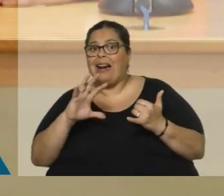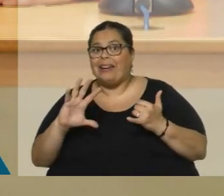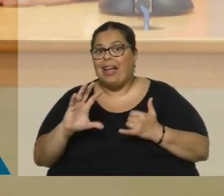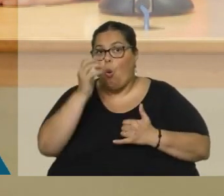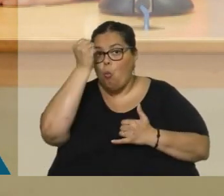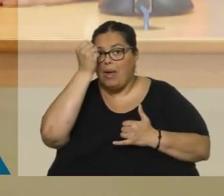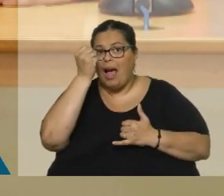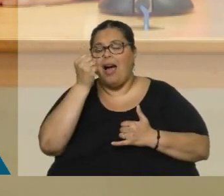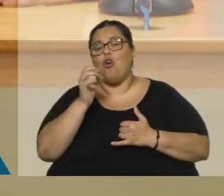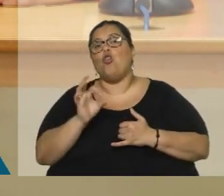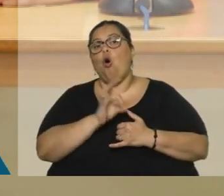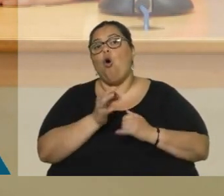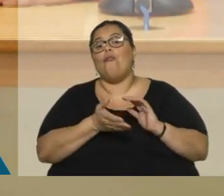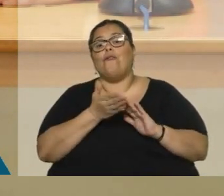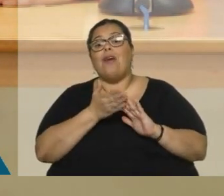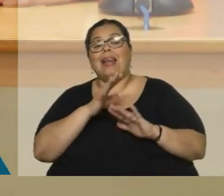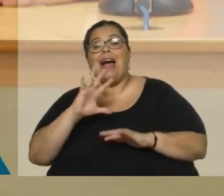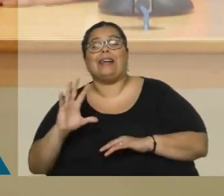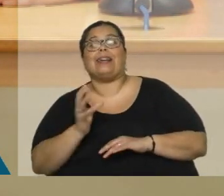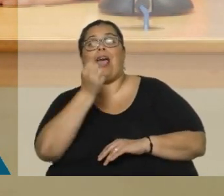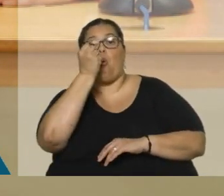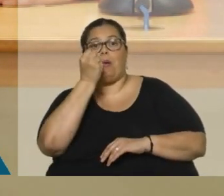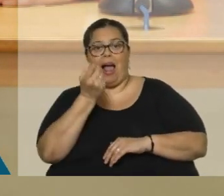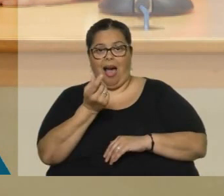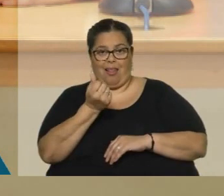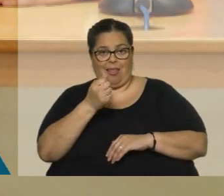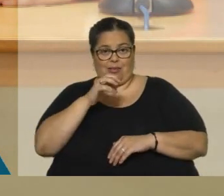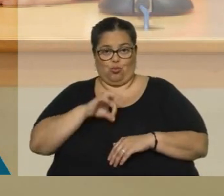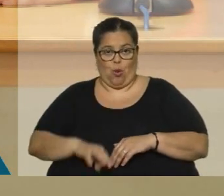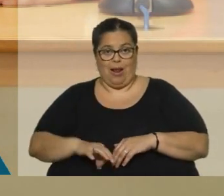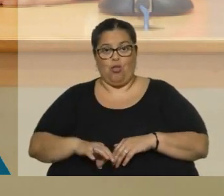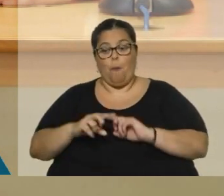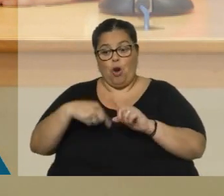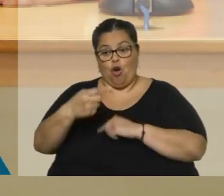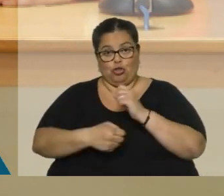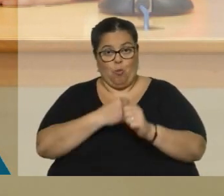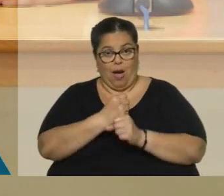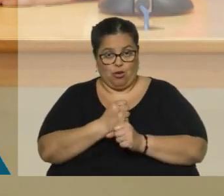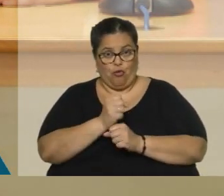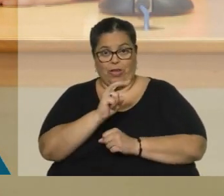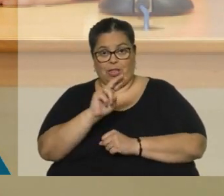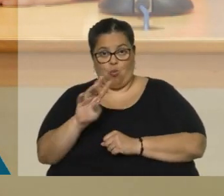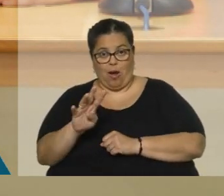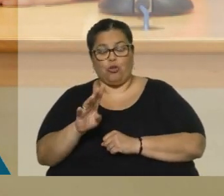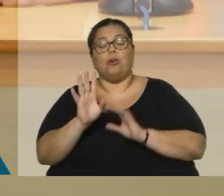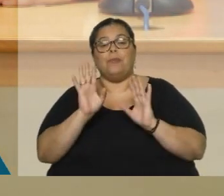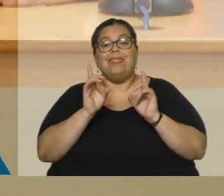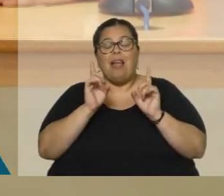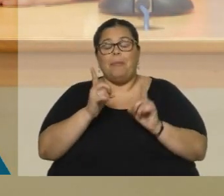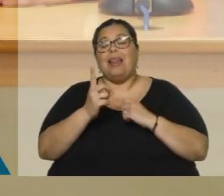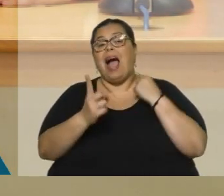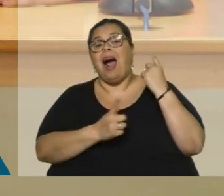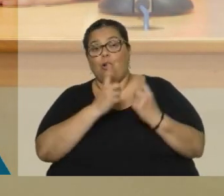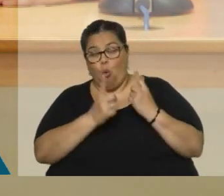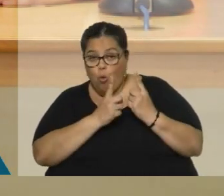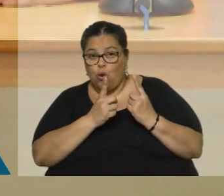poder adquisitivo o lo recuperarán en el correr del año próximo. Y yo diría, en algunos casos, en un número